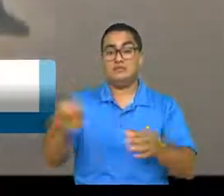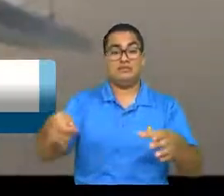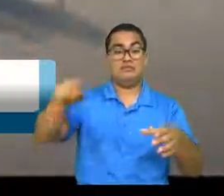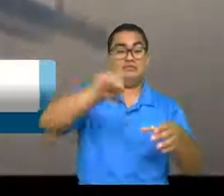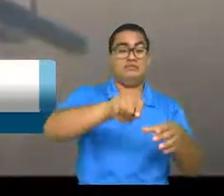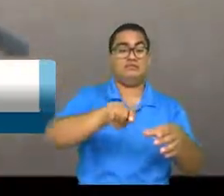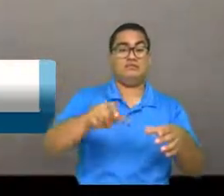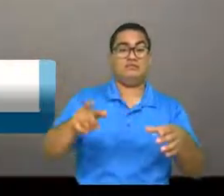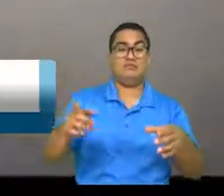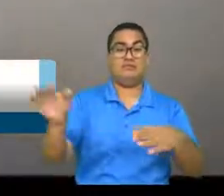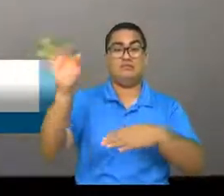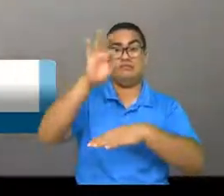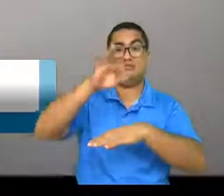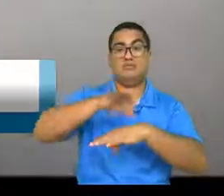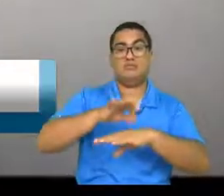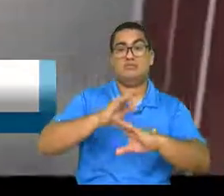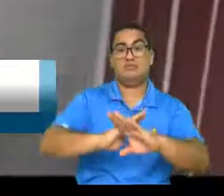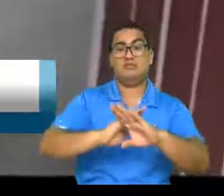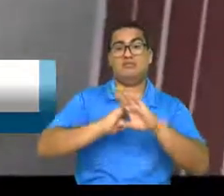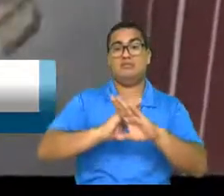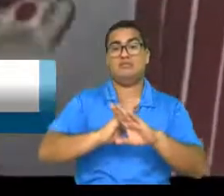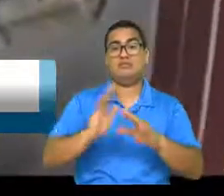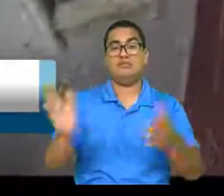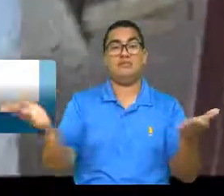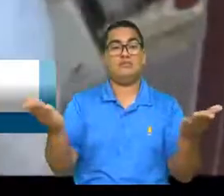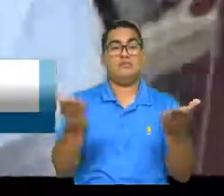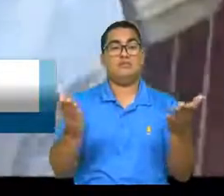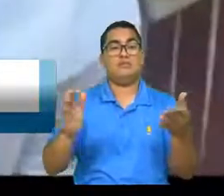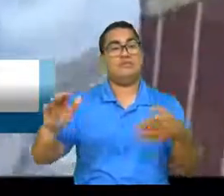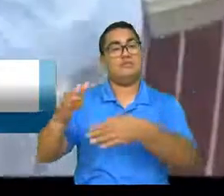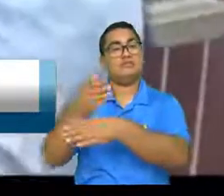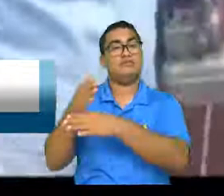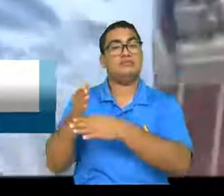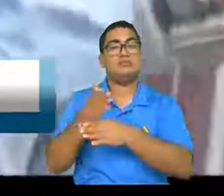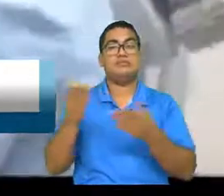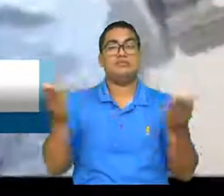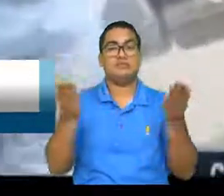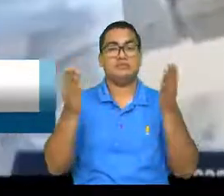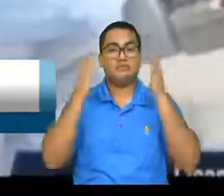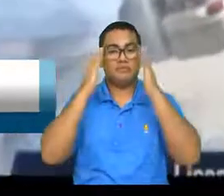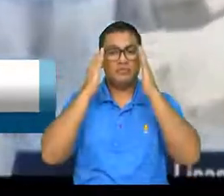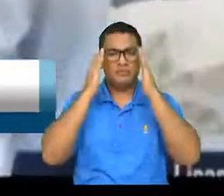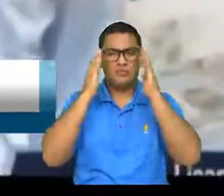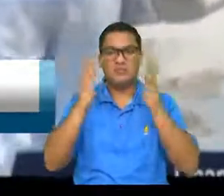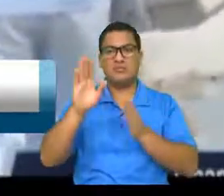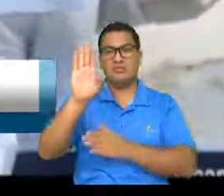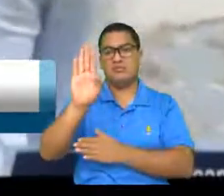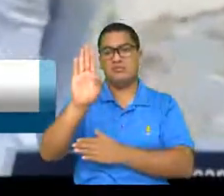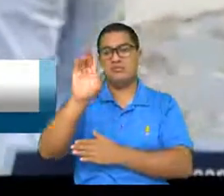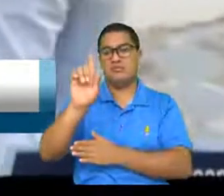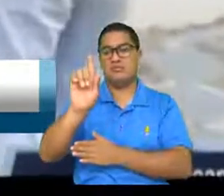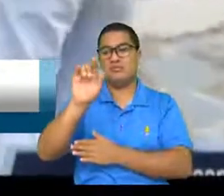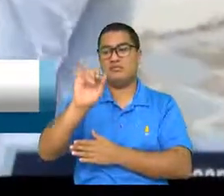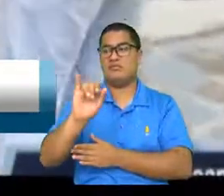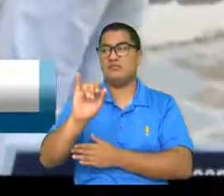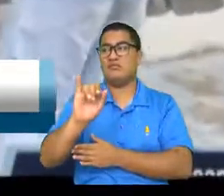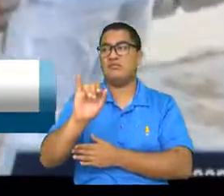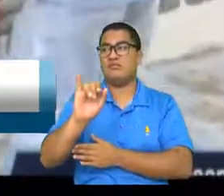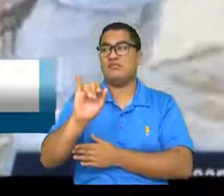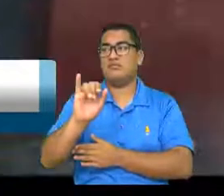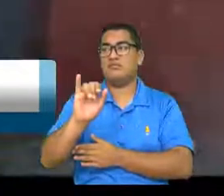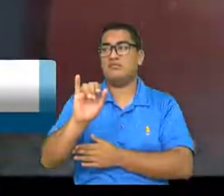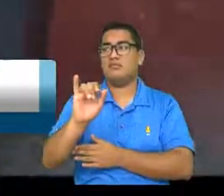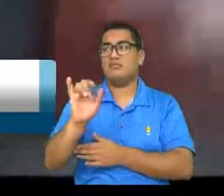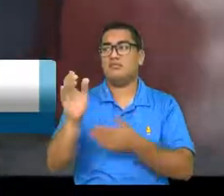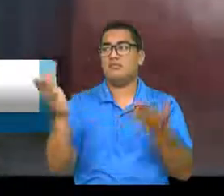viendo en lo que es en la aplicación para el control de la Aedes, también hay BTI para tratar de